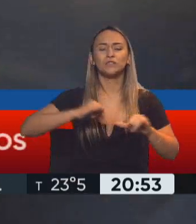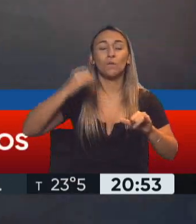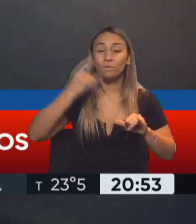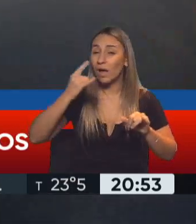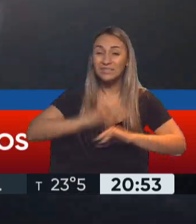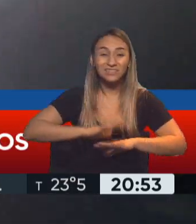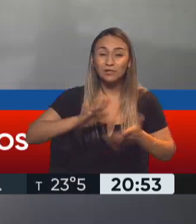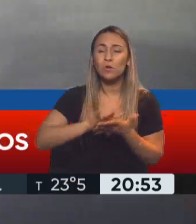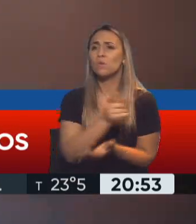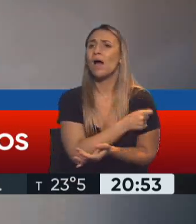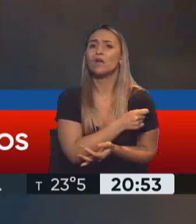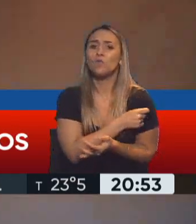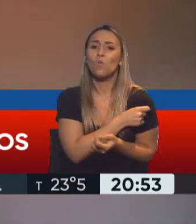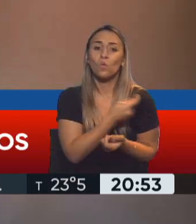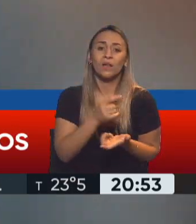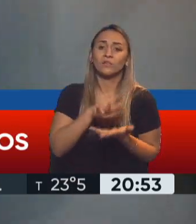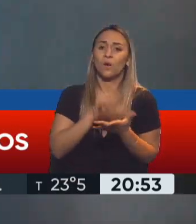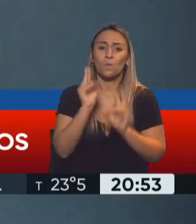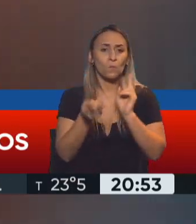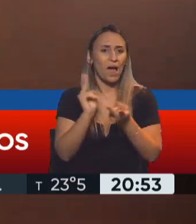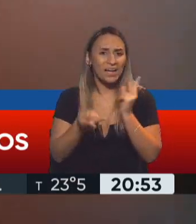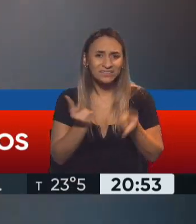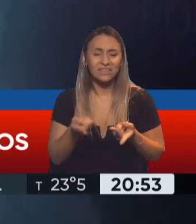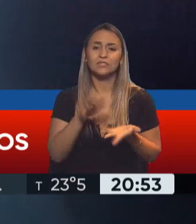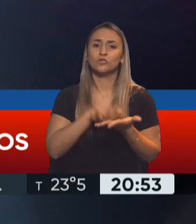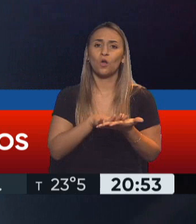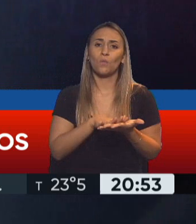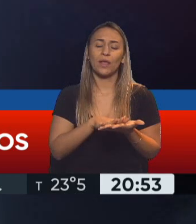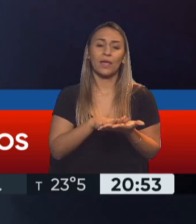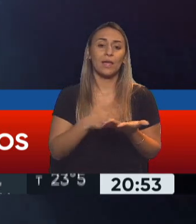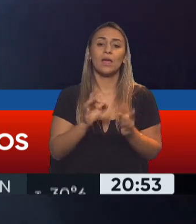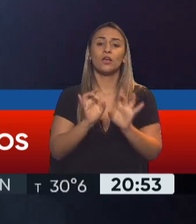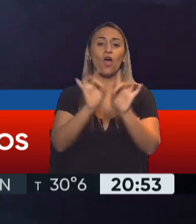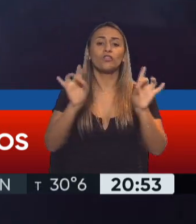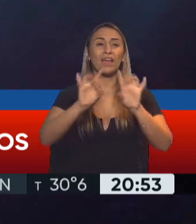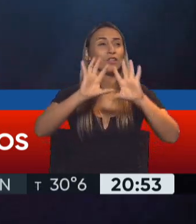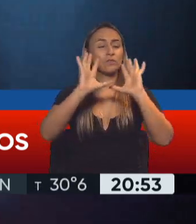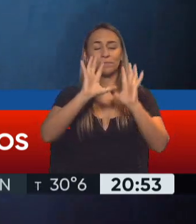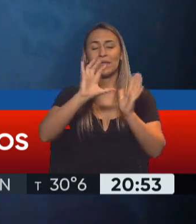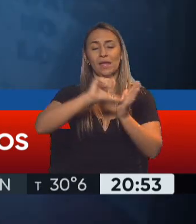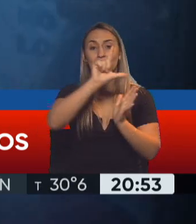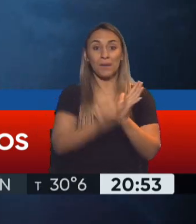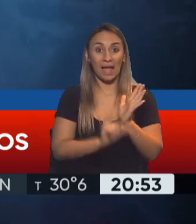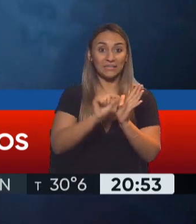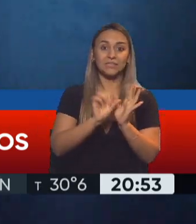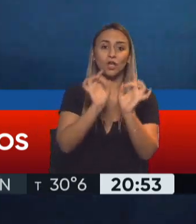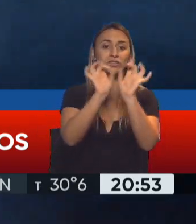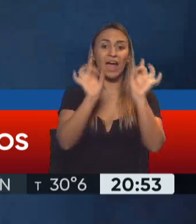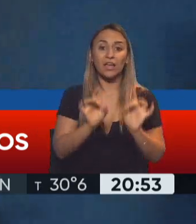sucede con la vacuna y lo que sucede con las muertes y que lo que sucede con los contagios en el país es verdaderamente